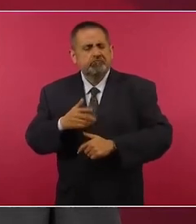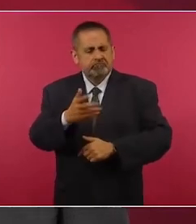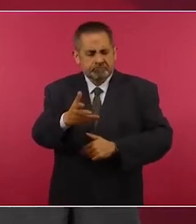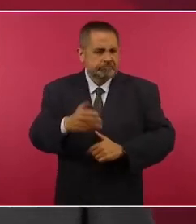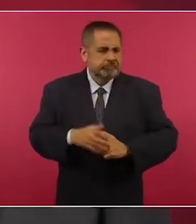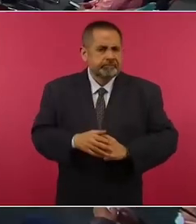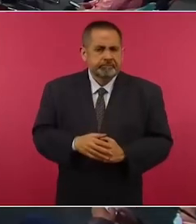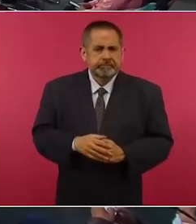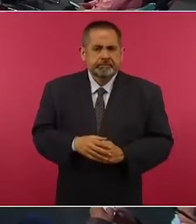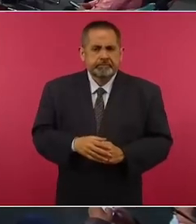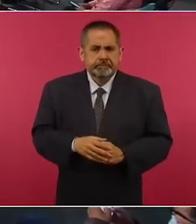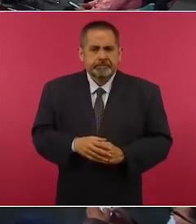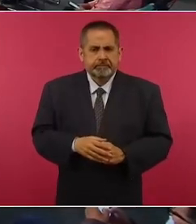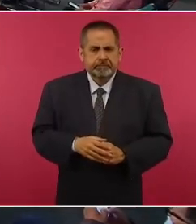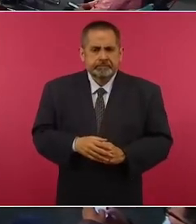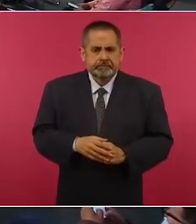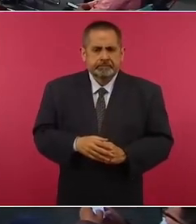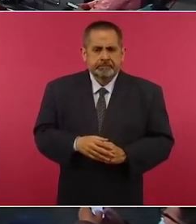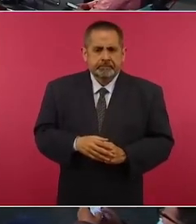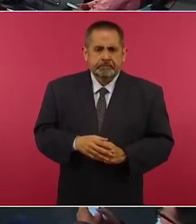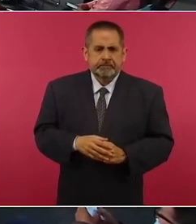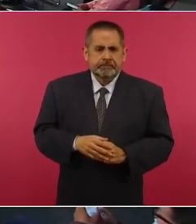Y como